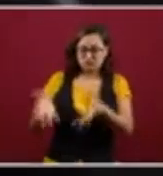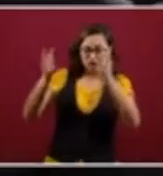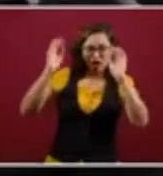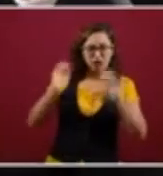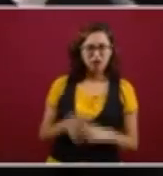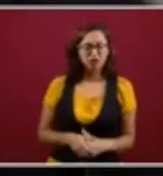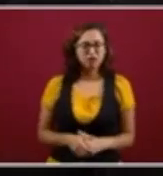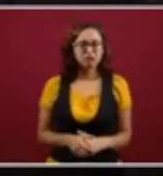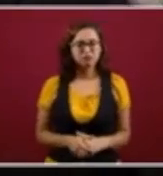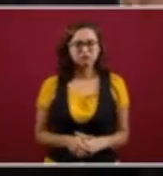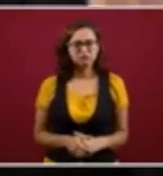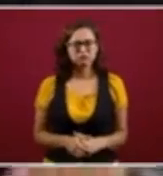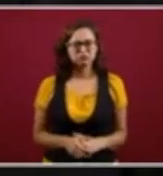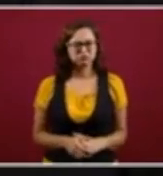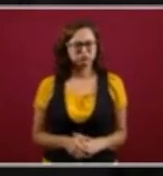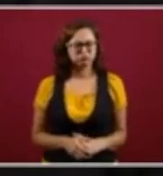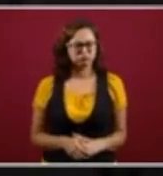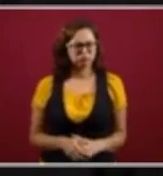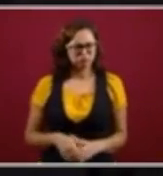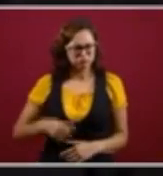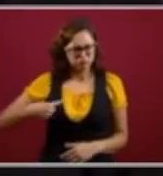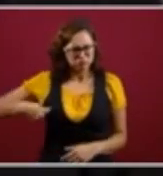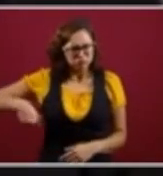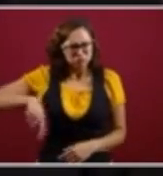Entonces, no es